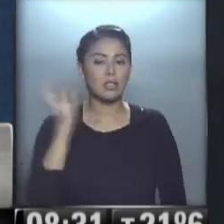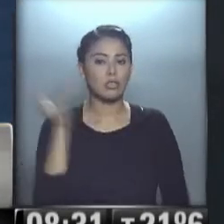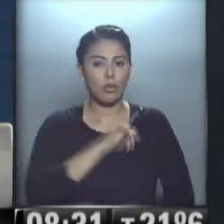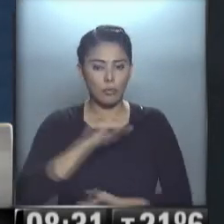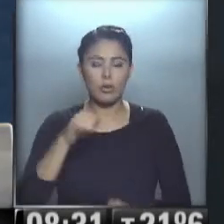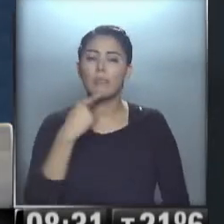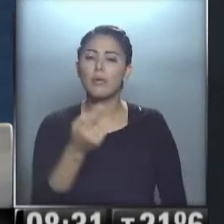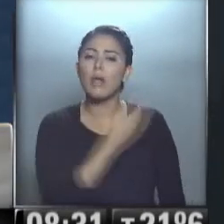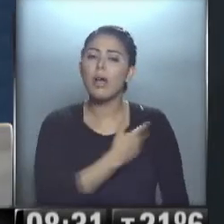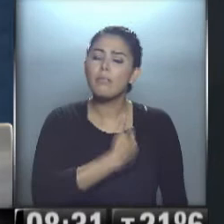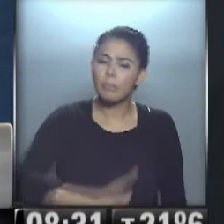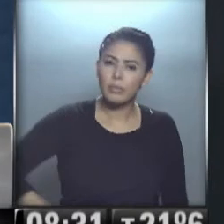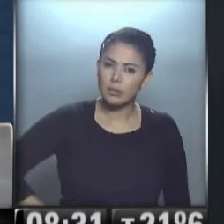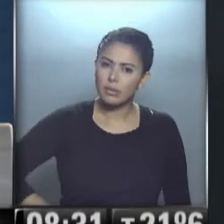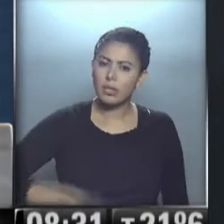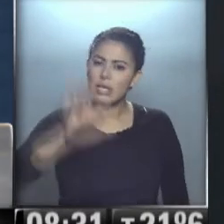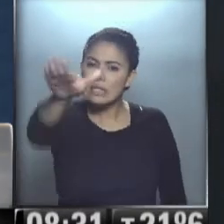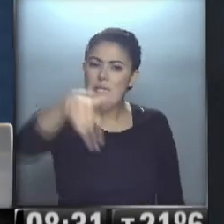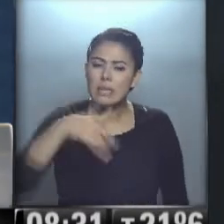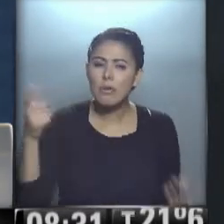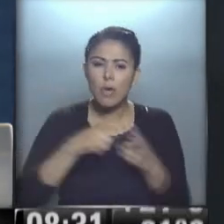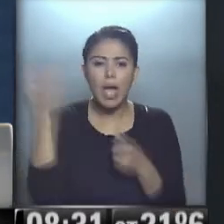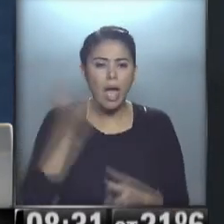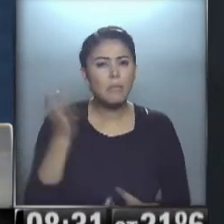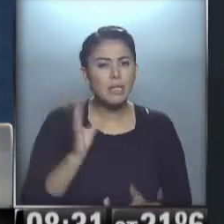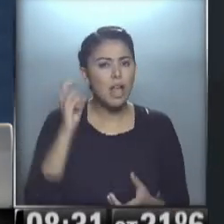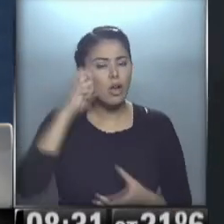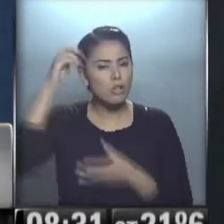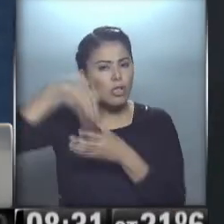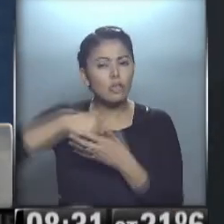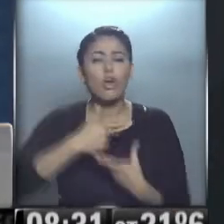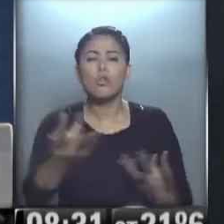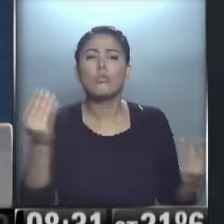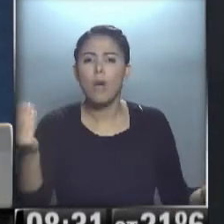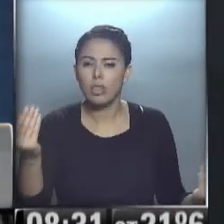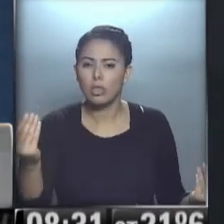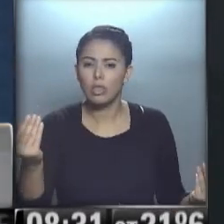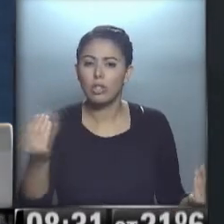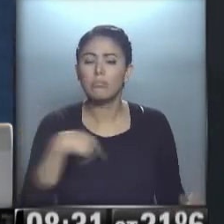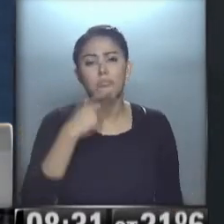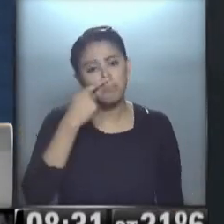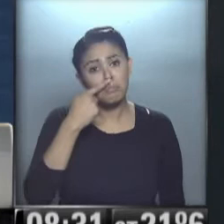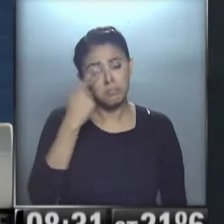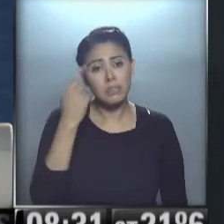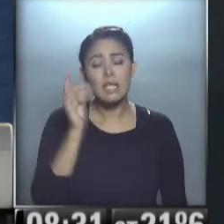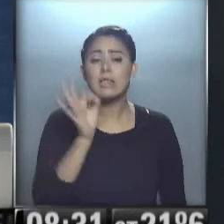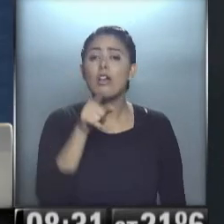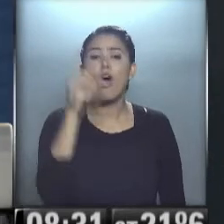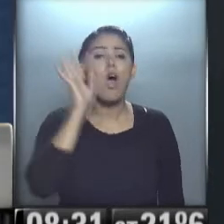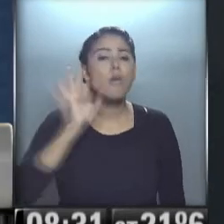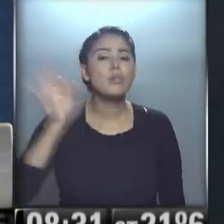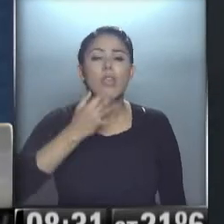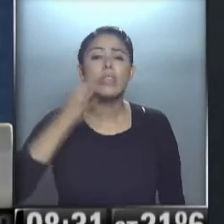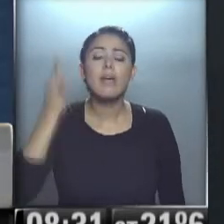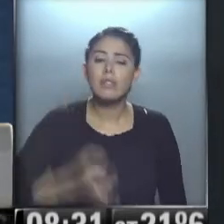Poder Ejecutivo va a convocar a sesiones extraordinarias en el Congreso, cuándo lo va a hacer. Me interesaría mucho conocer su opinión sincera